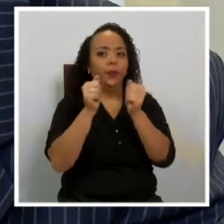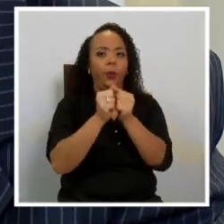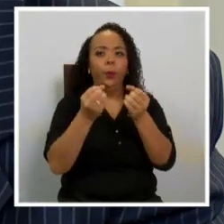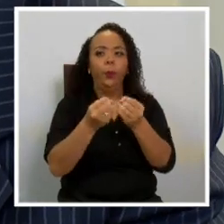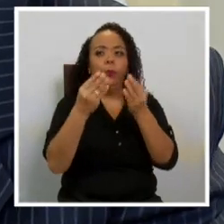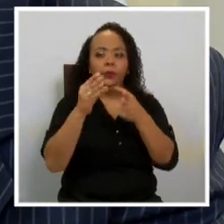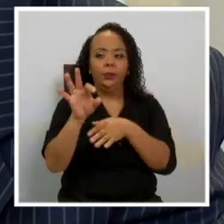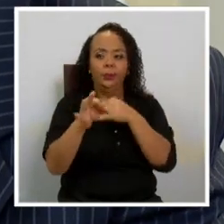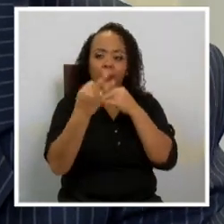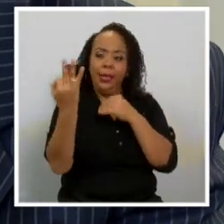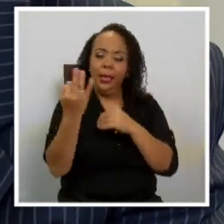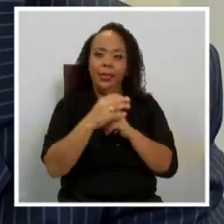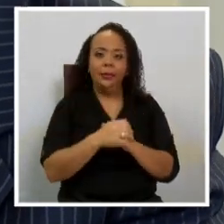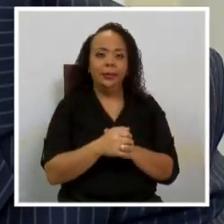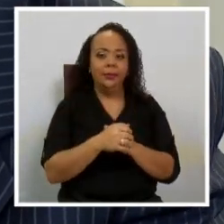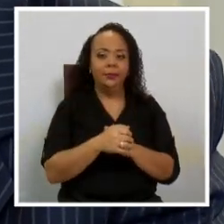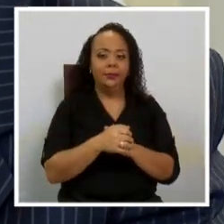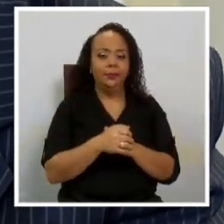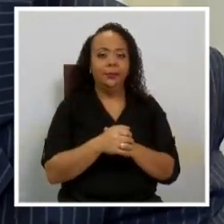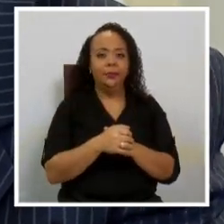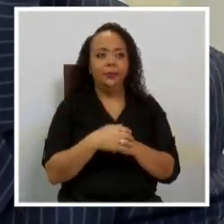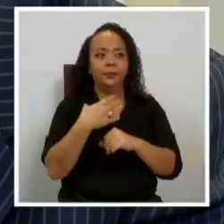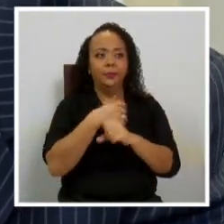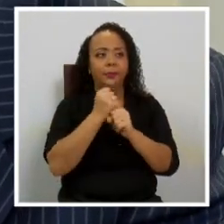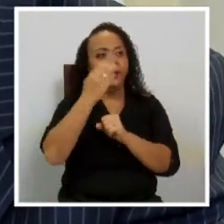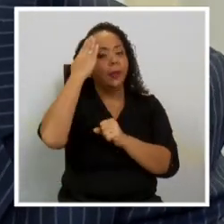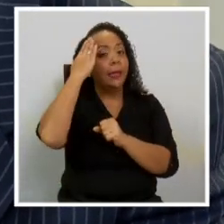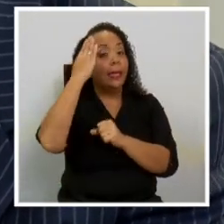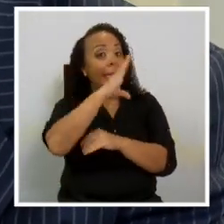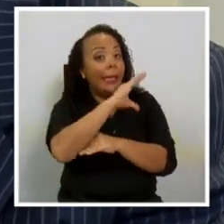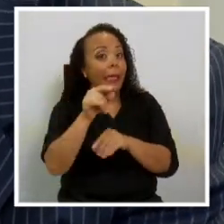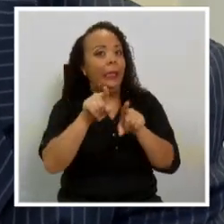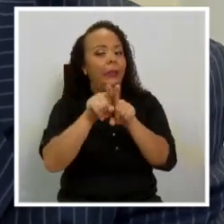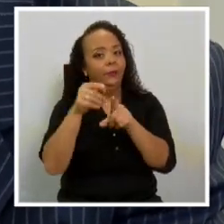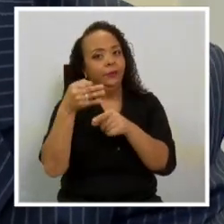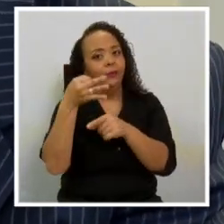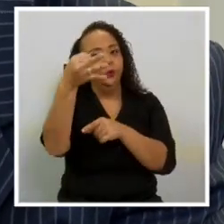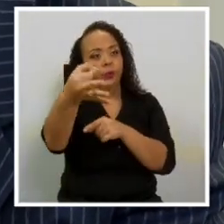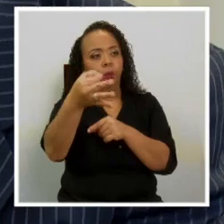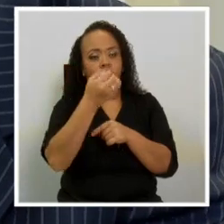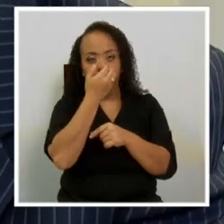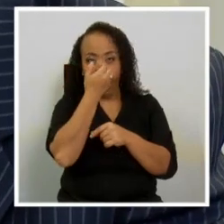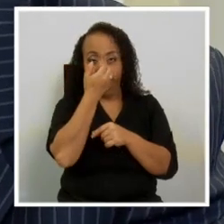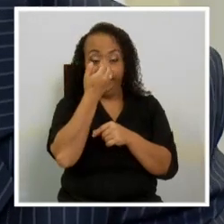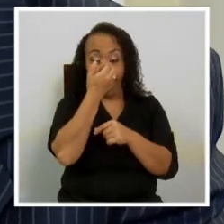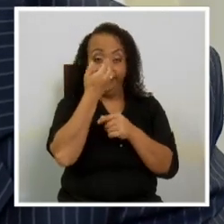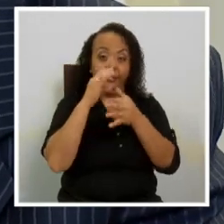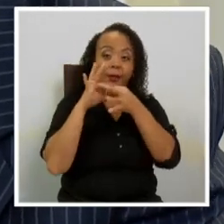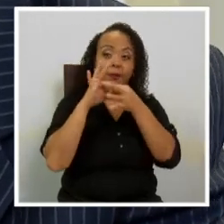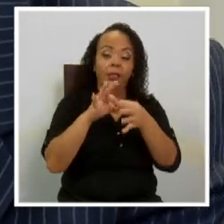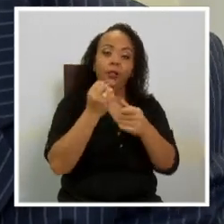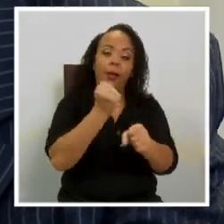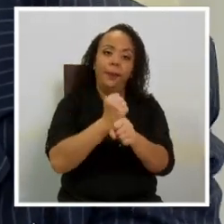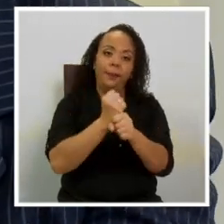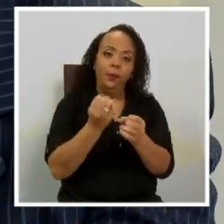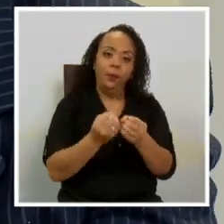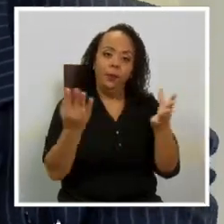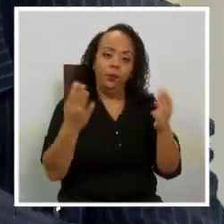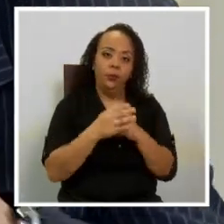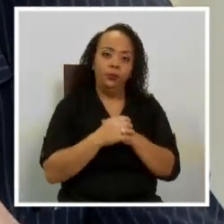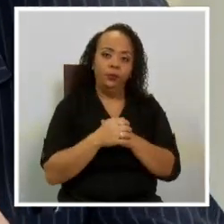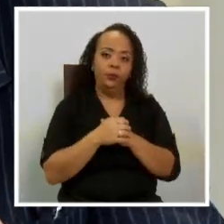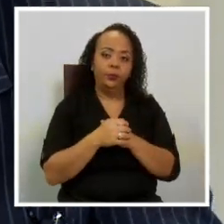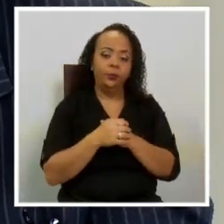de las medidas que se han tomado y que se van a tomar probablemente en relación al empleo público. Es